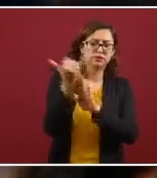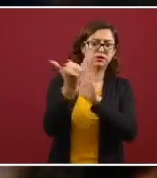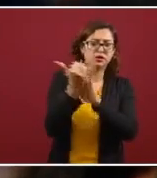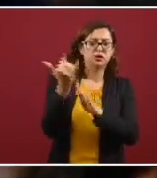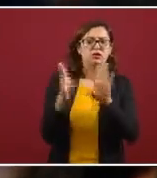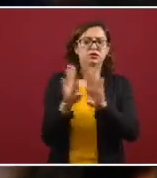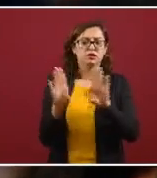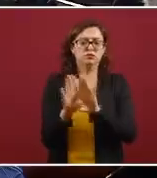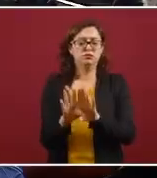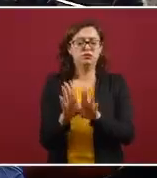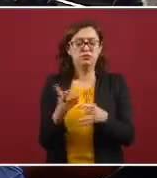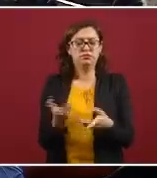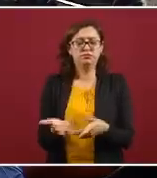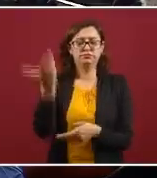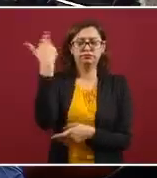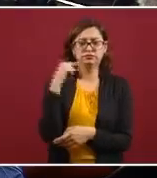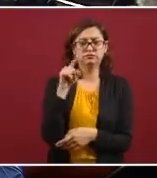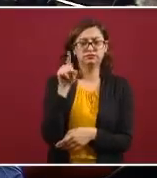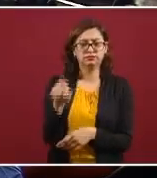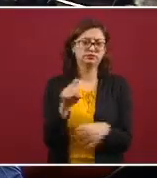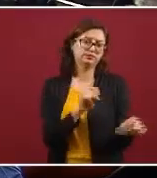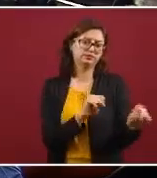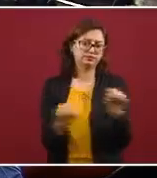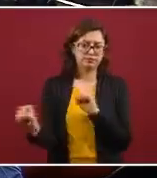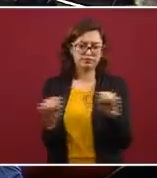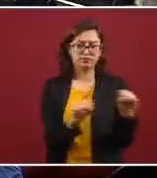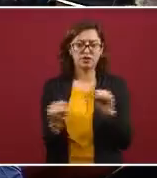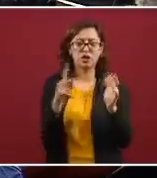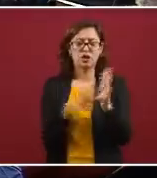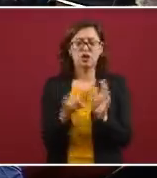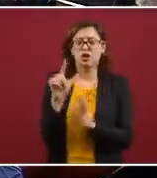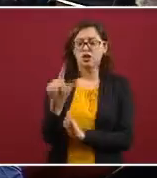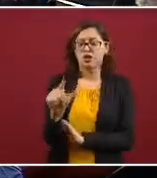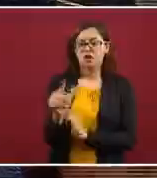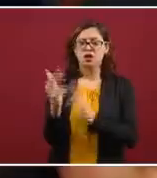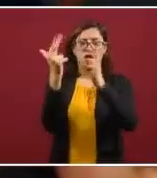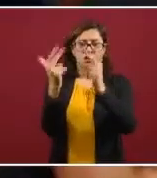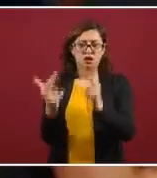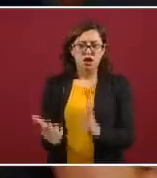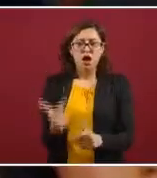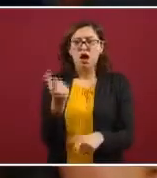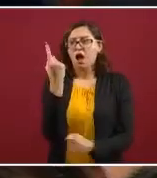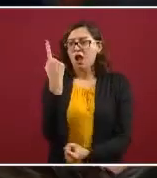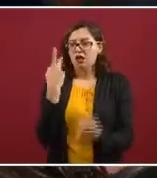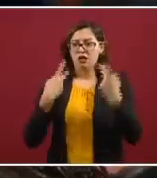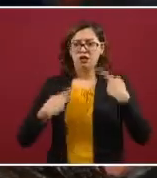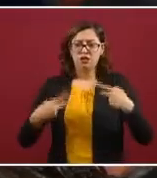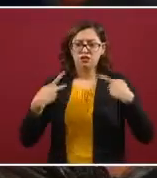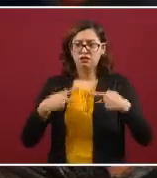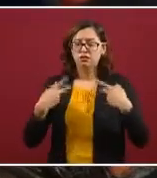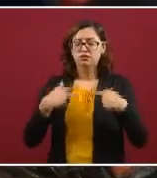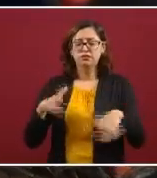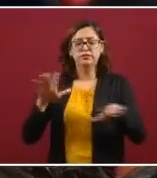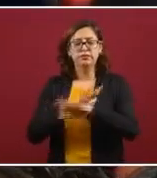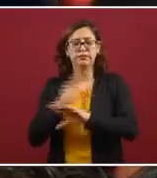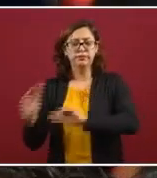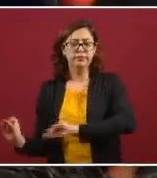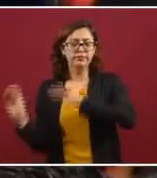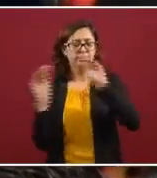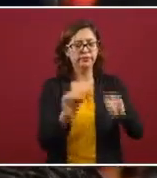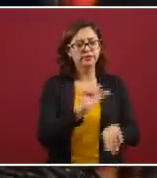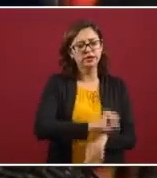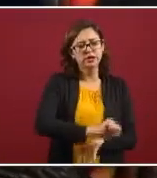a raíz de que resultó afectado por el sismo del 2017, fueron remitidos a unidades de medicina